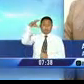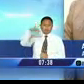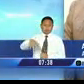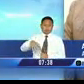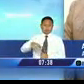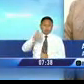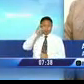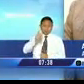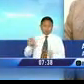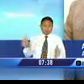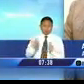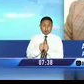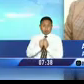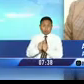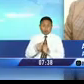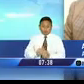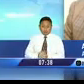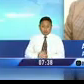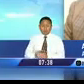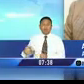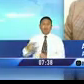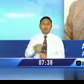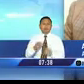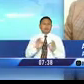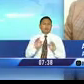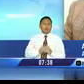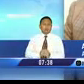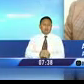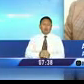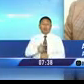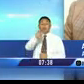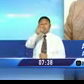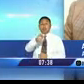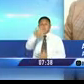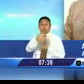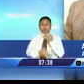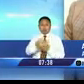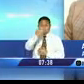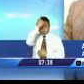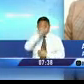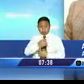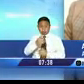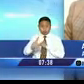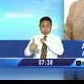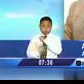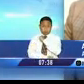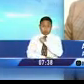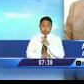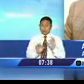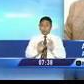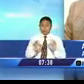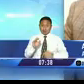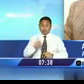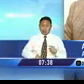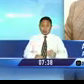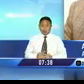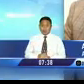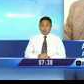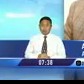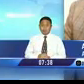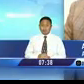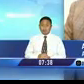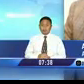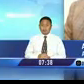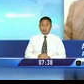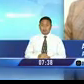de la Fiscalía, no pueda hacer que se sentencie a la persona que está acusada del delito de lavado de